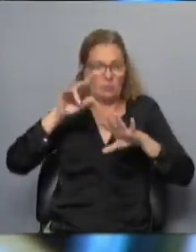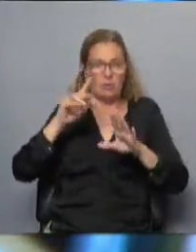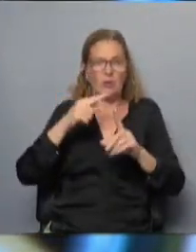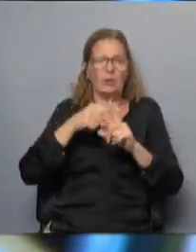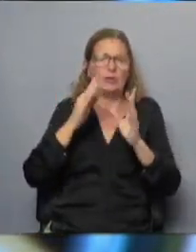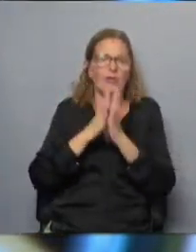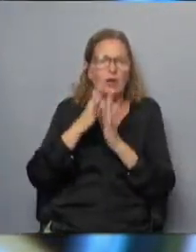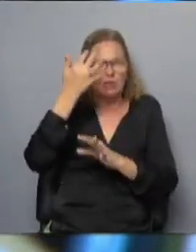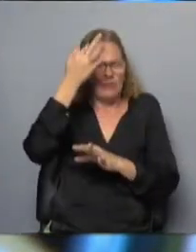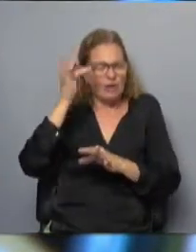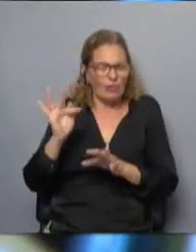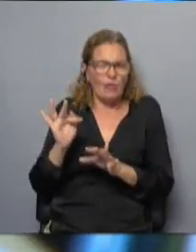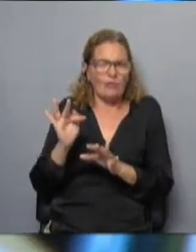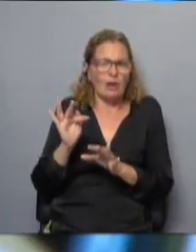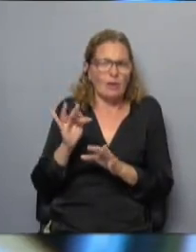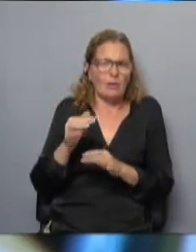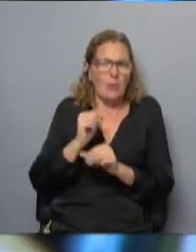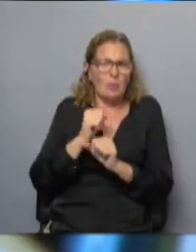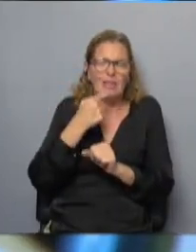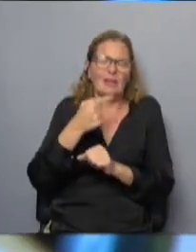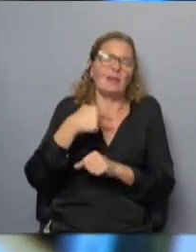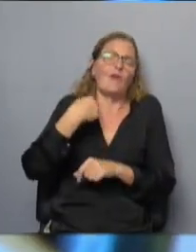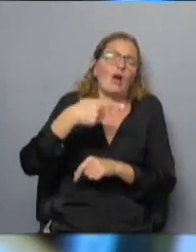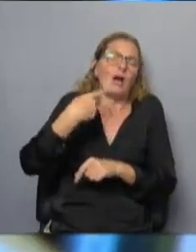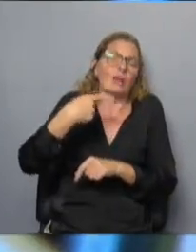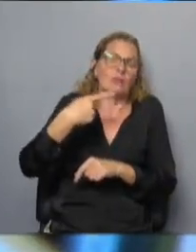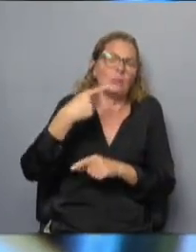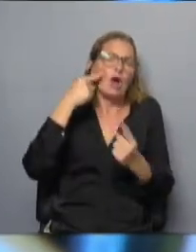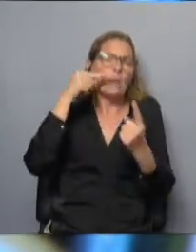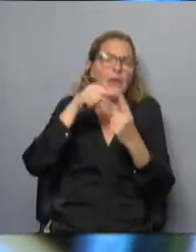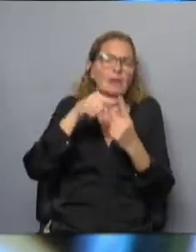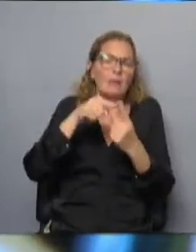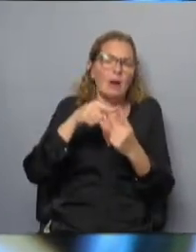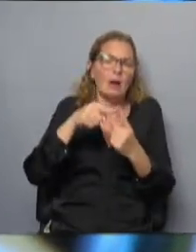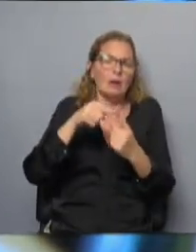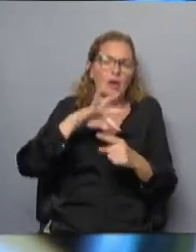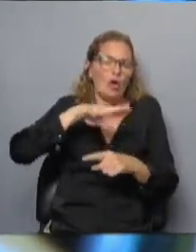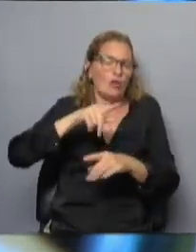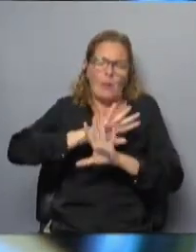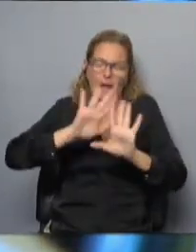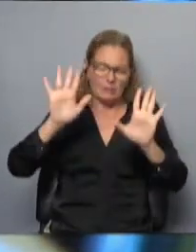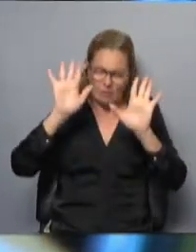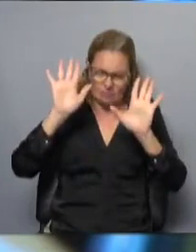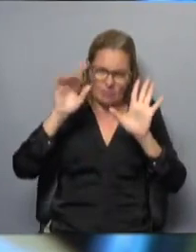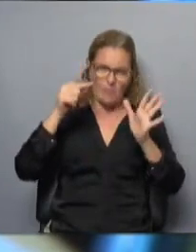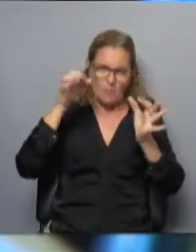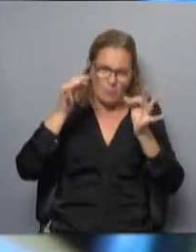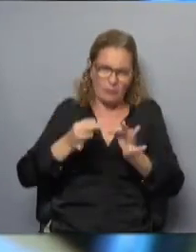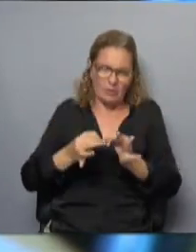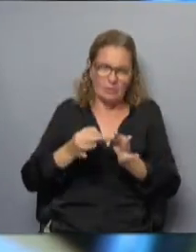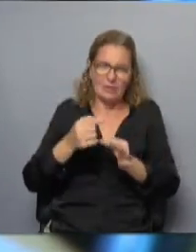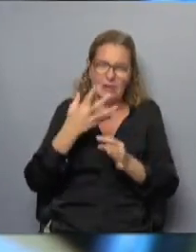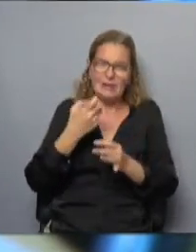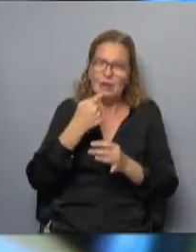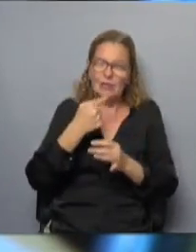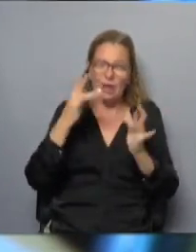filosóficas les puedo criticar mi mi objetivo que no nos juega más está punto y lo quiero a los